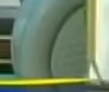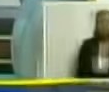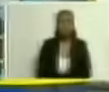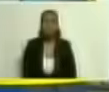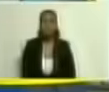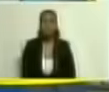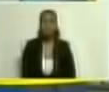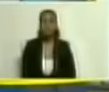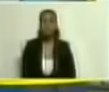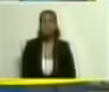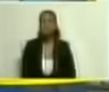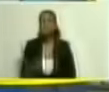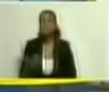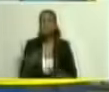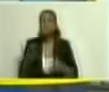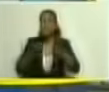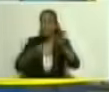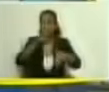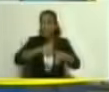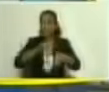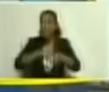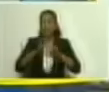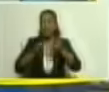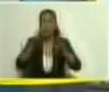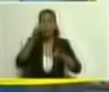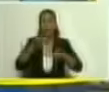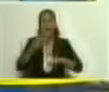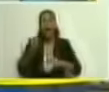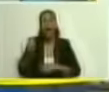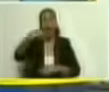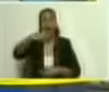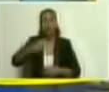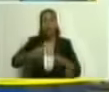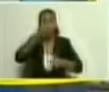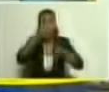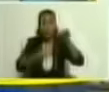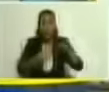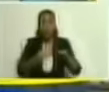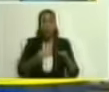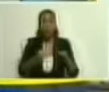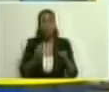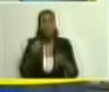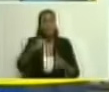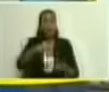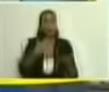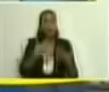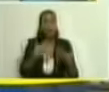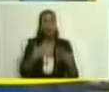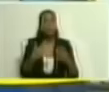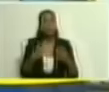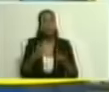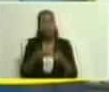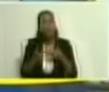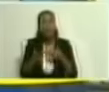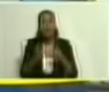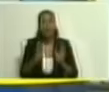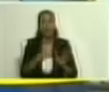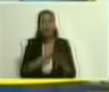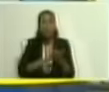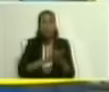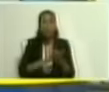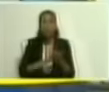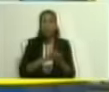Alto Comisionado regrese a Venezuela, a la oficina del Alto Comisionado de la ONU, y darle efecto lo más pronto posible. Creo que es algo